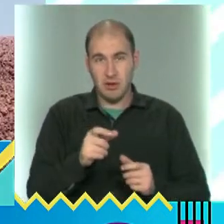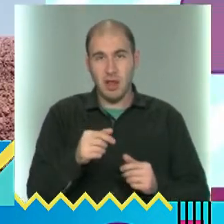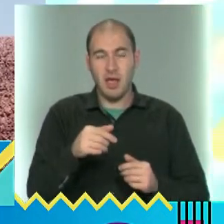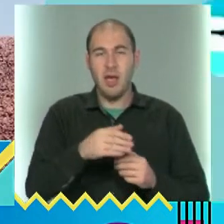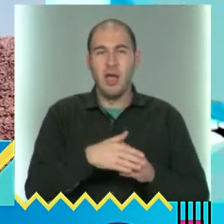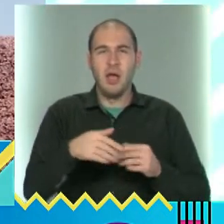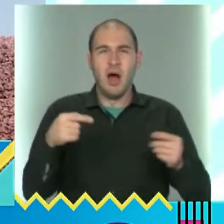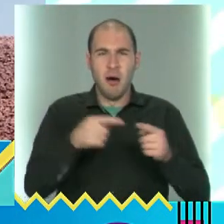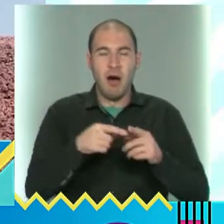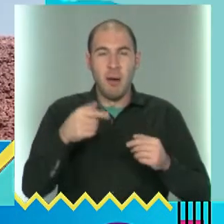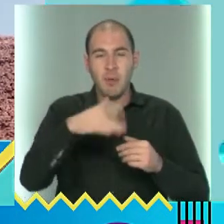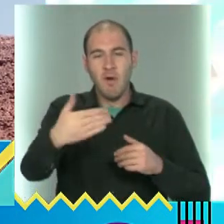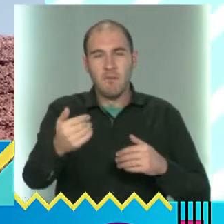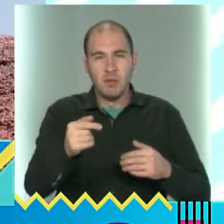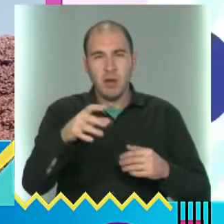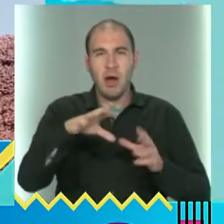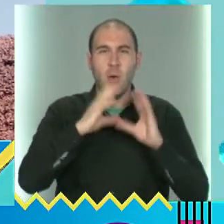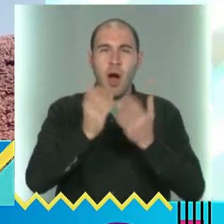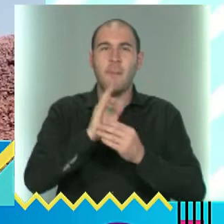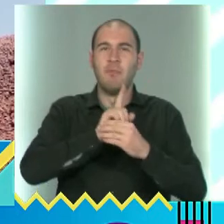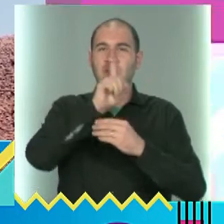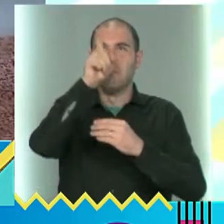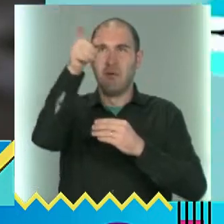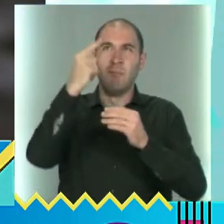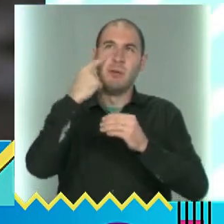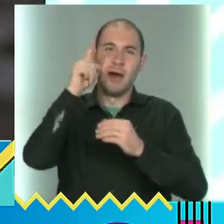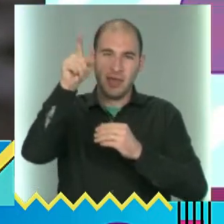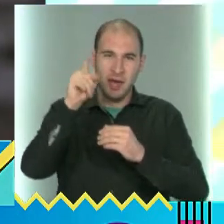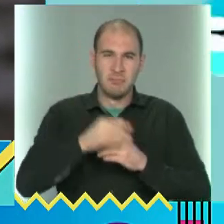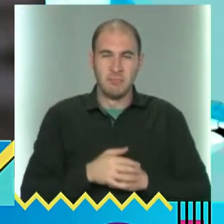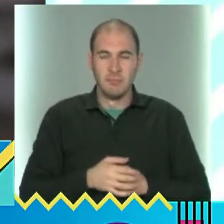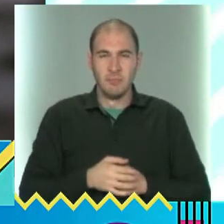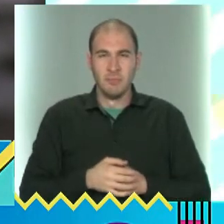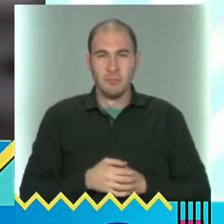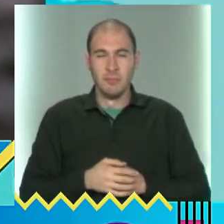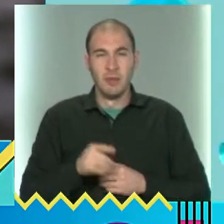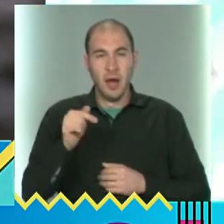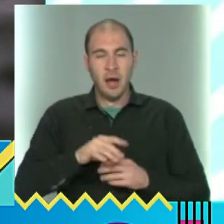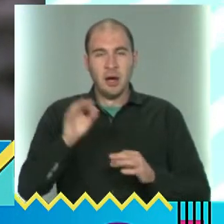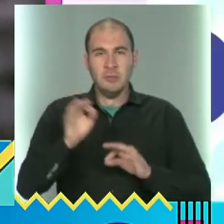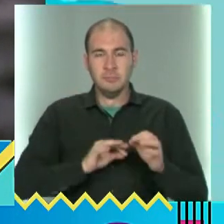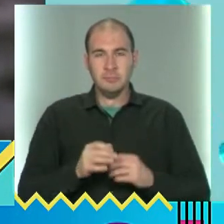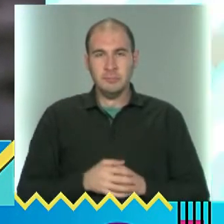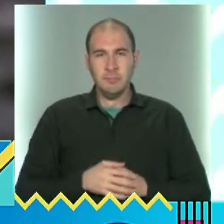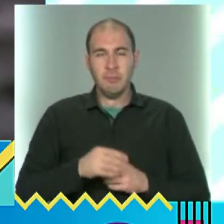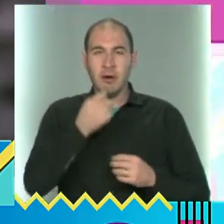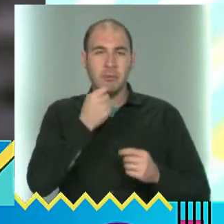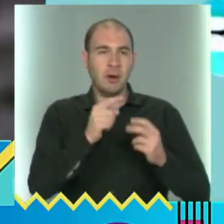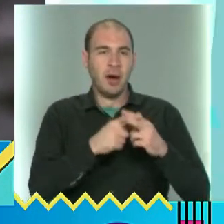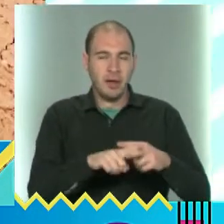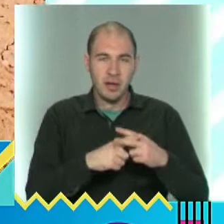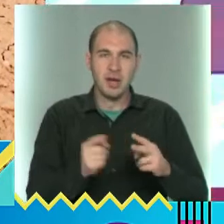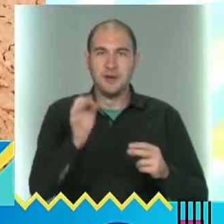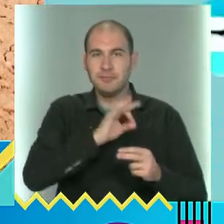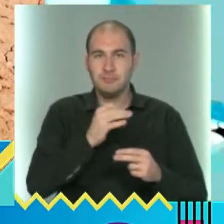fin común de ayudar al futuro asentamiento humano en Marte. Y entonces esto pueden ser tantos proyectos de la rama técnica